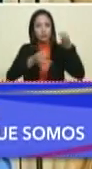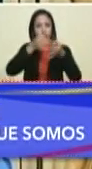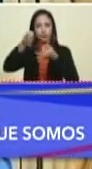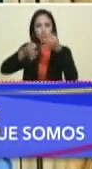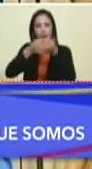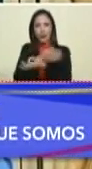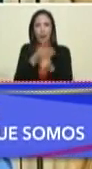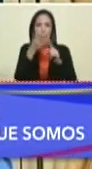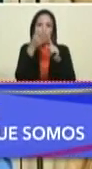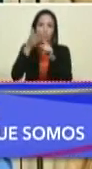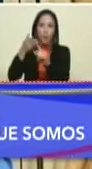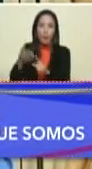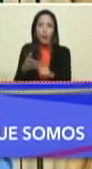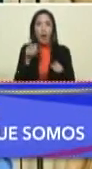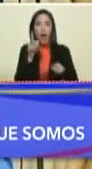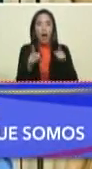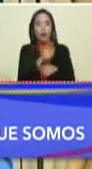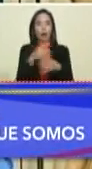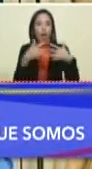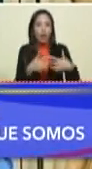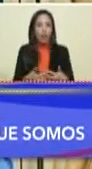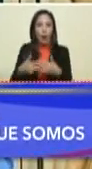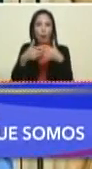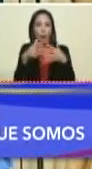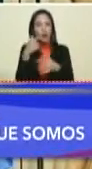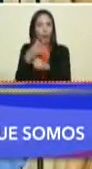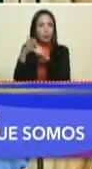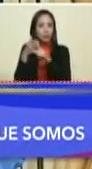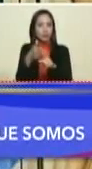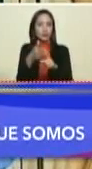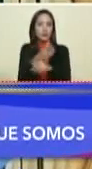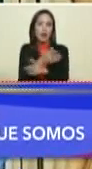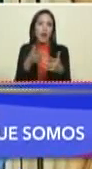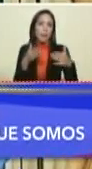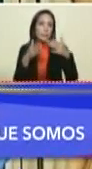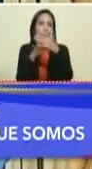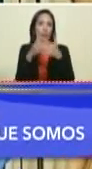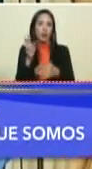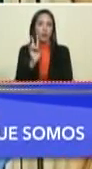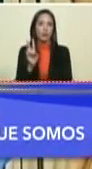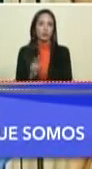de voceros del gobierno de Estados Unidos contra el pueblo de Venezuela,